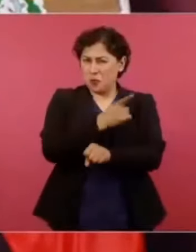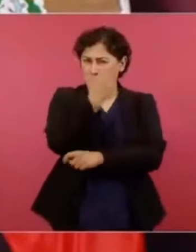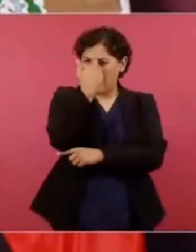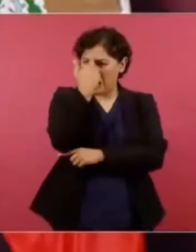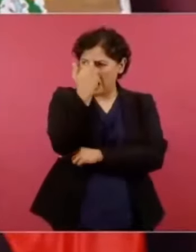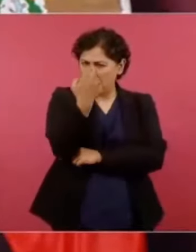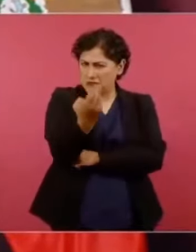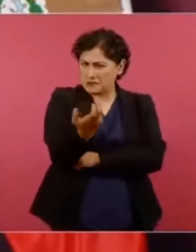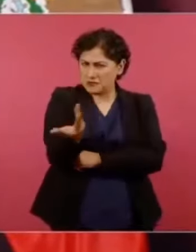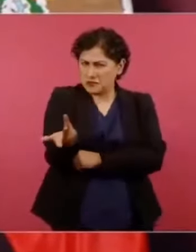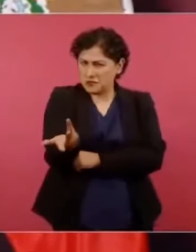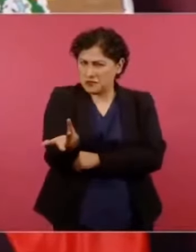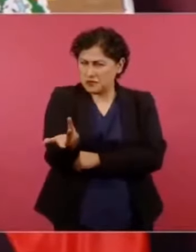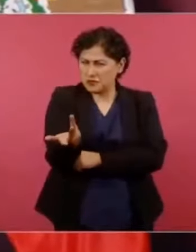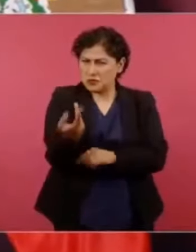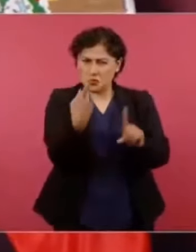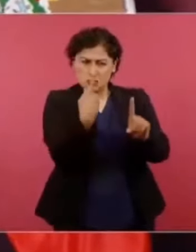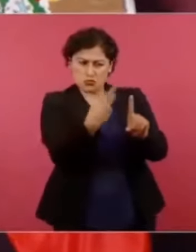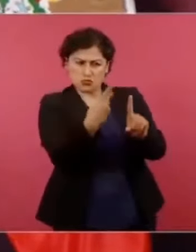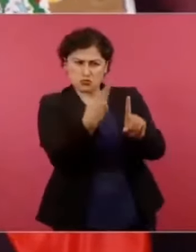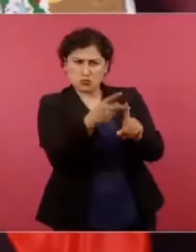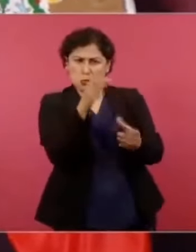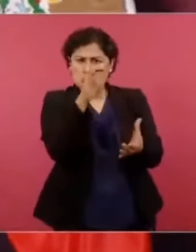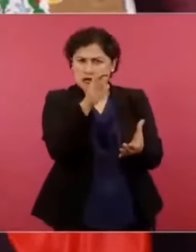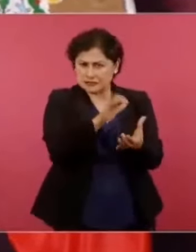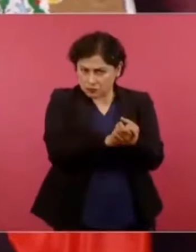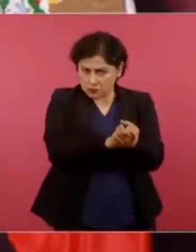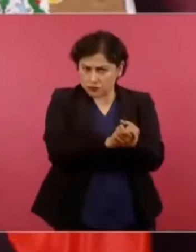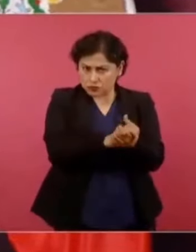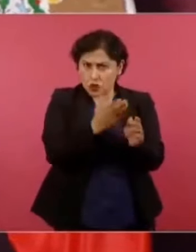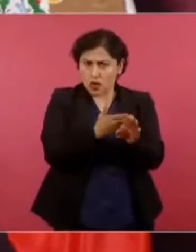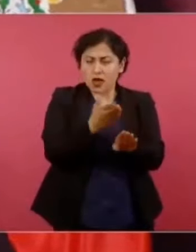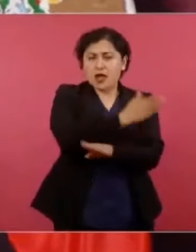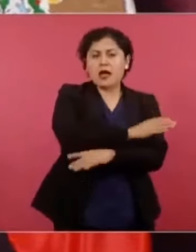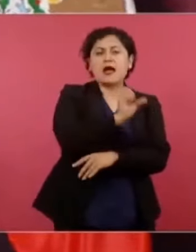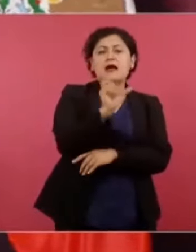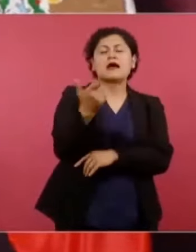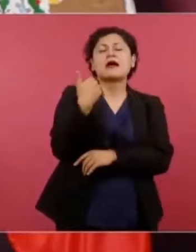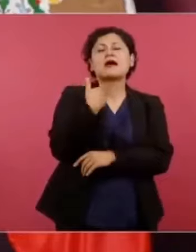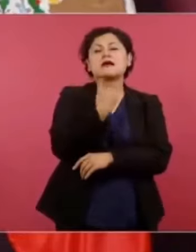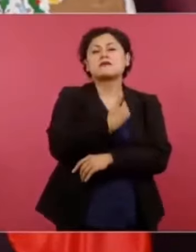trabajador con la ley Cedillo